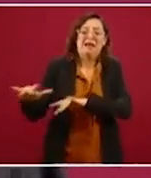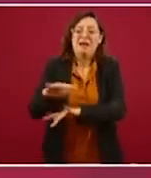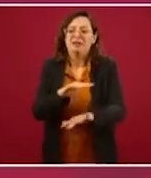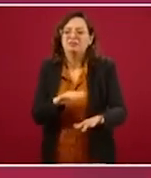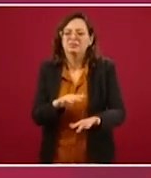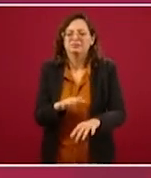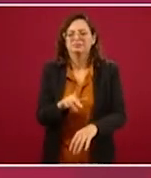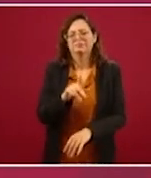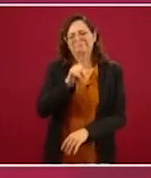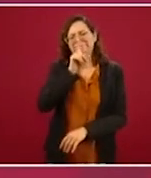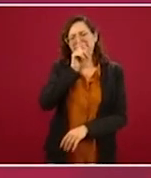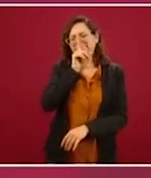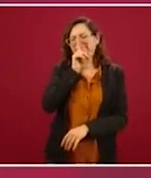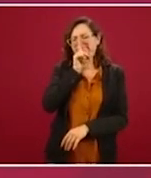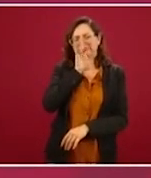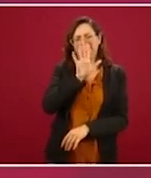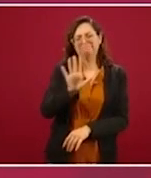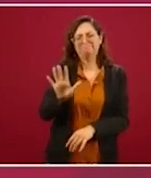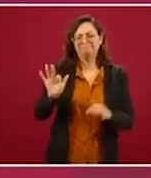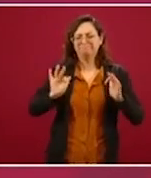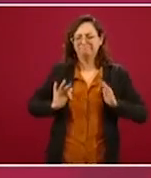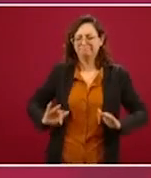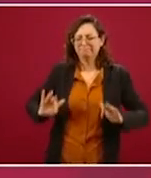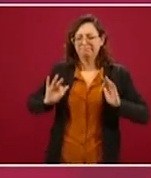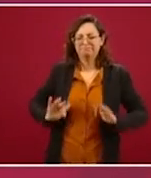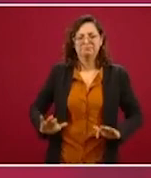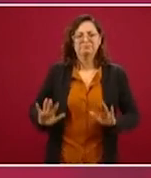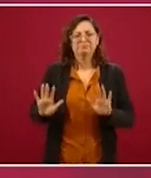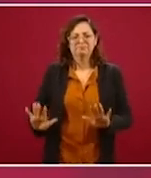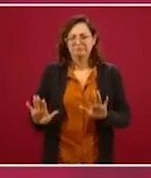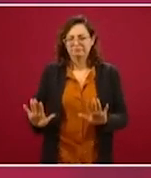porque hay quienes no actúan con